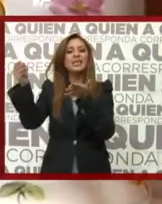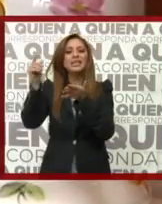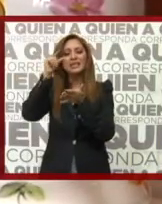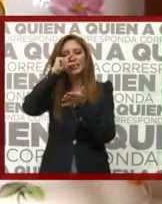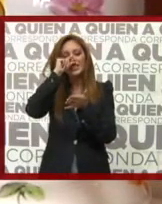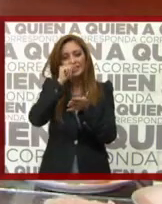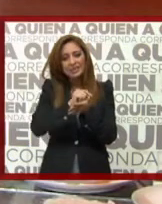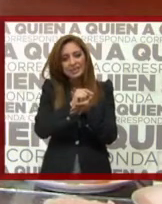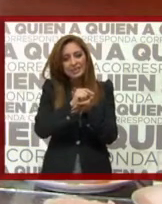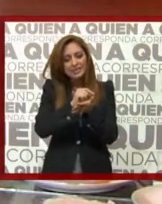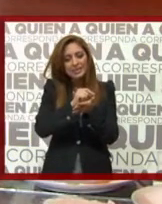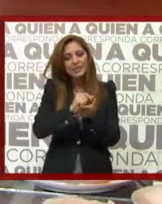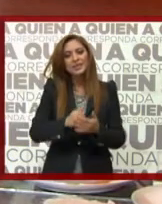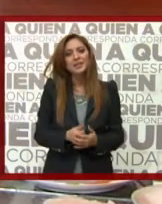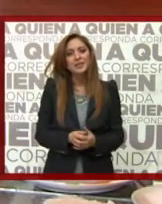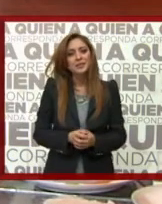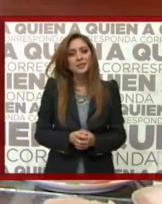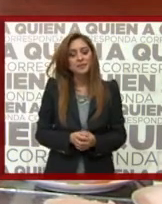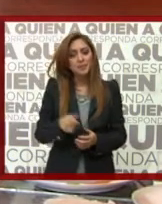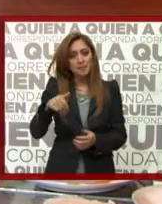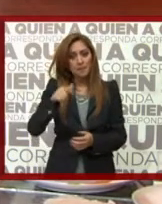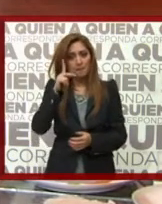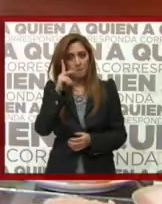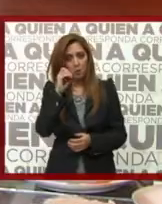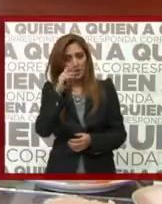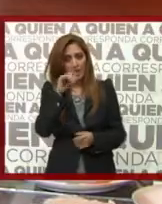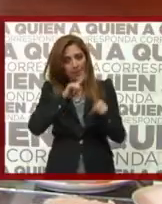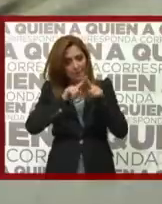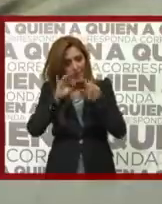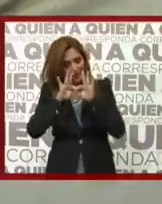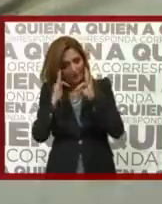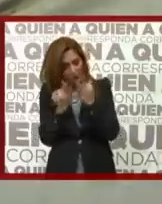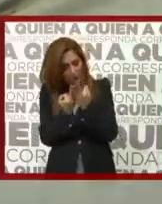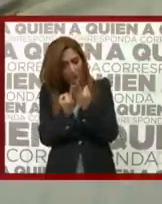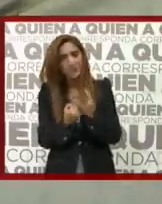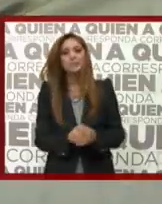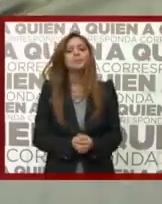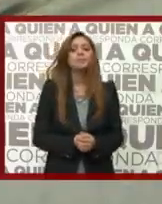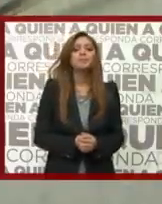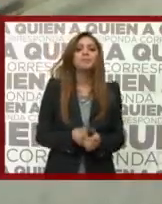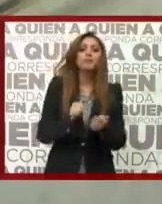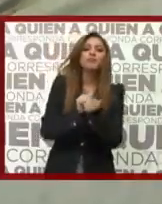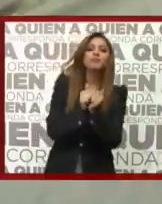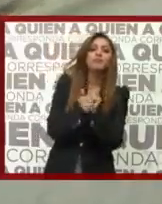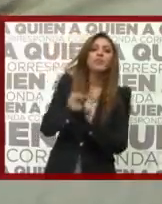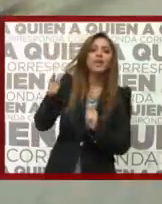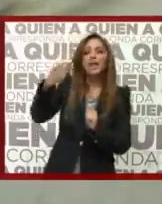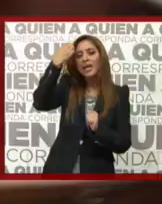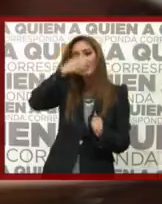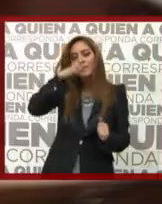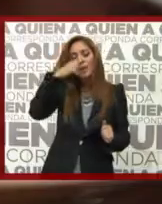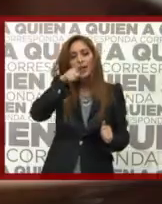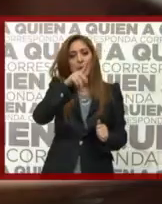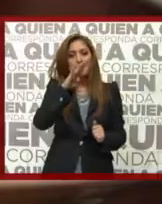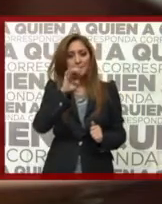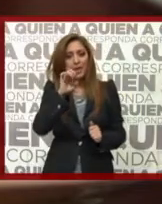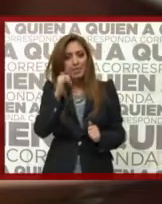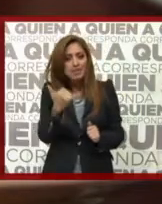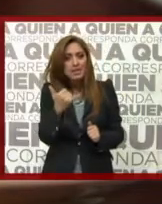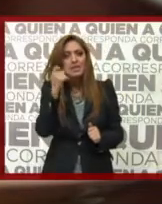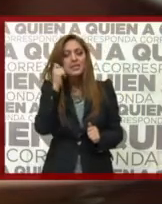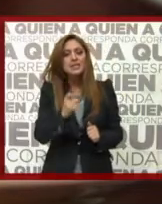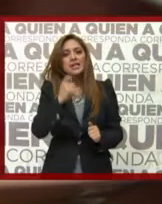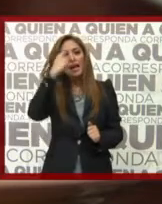ahí En cambio, la porcelana era otra cosa. Con el paso del tiempo llegó la experiencia y es así como Betty decidió compartir